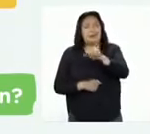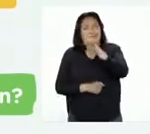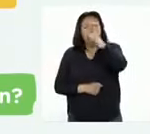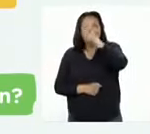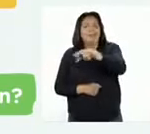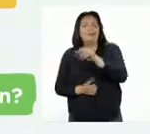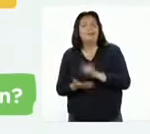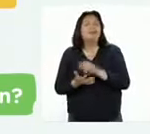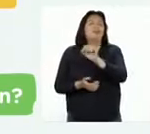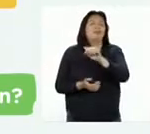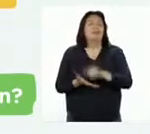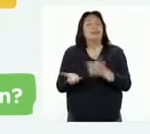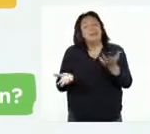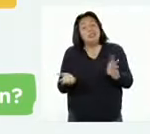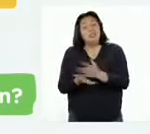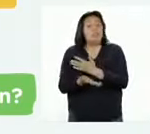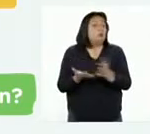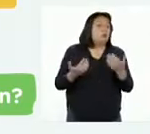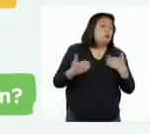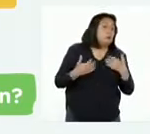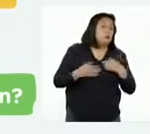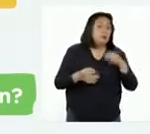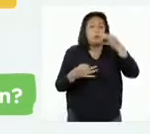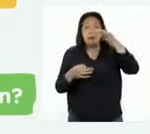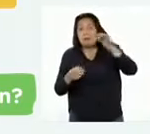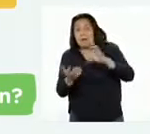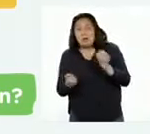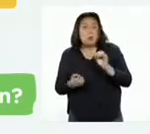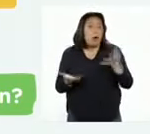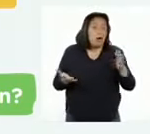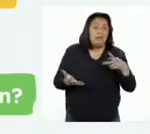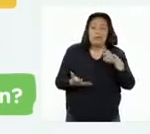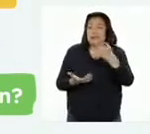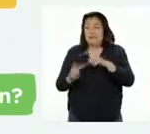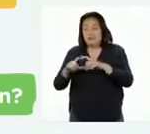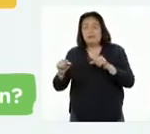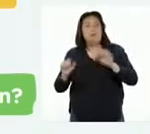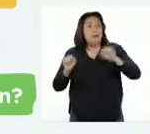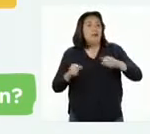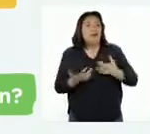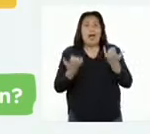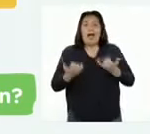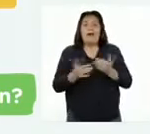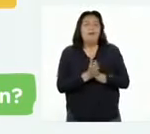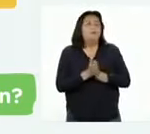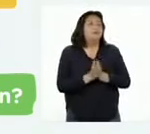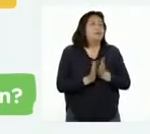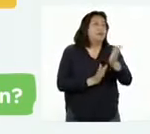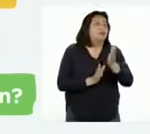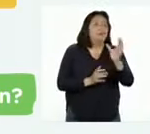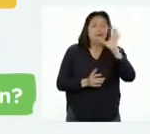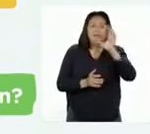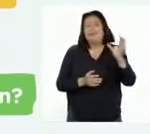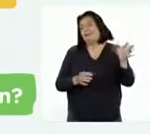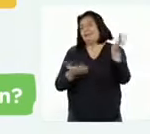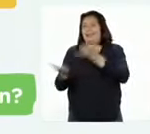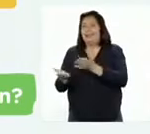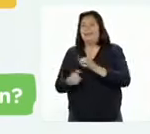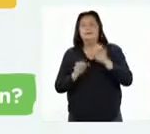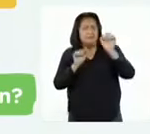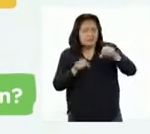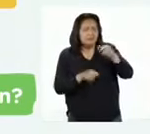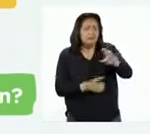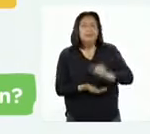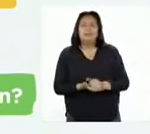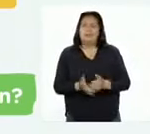razón. Y además, así quienes no tengan a la mano sus hojas de papel o tijeras para las tarjetas, también pueden aprovechar para traerlas. ¡Claro que